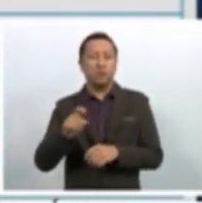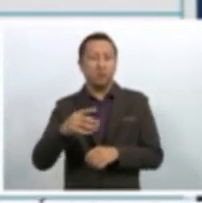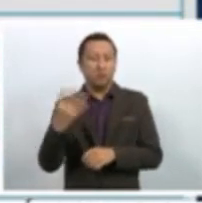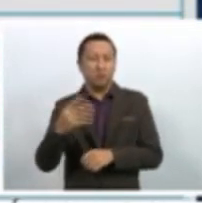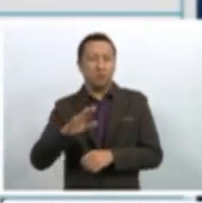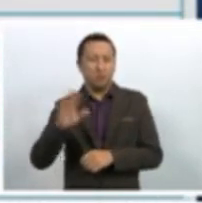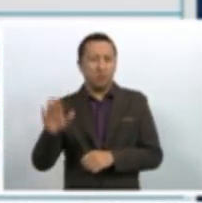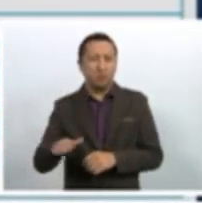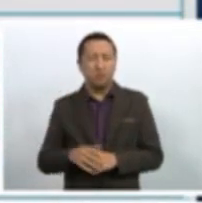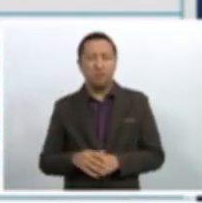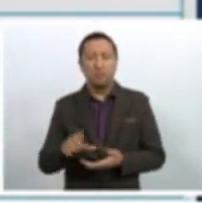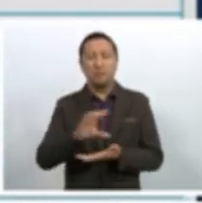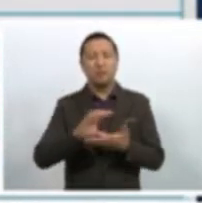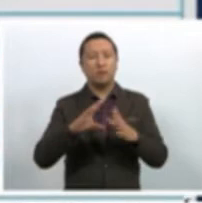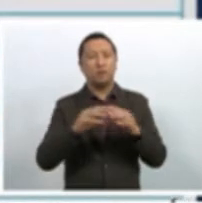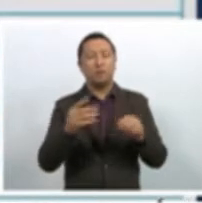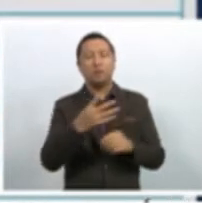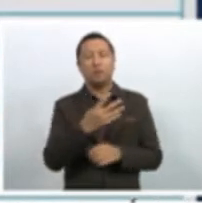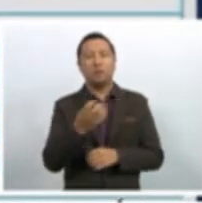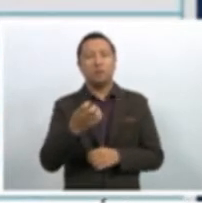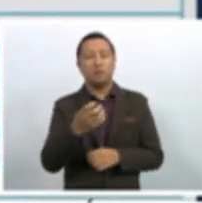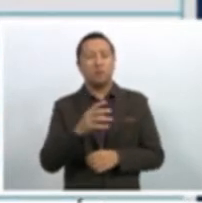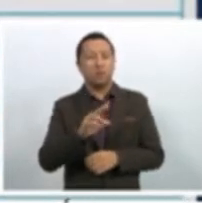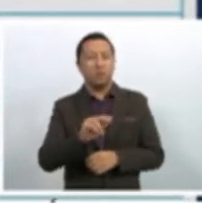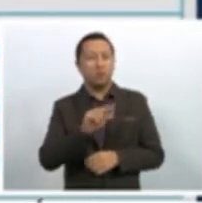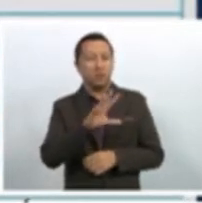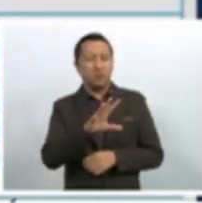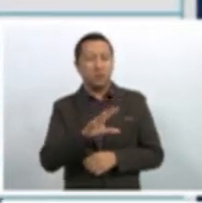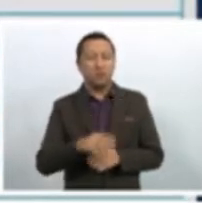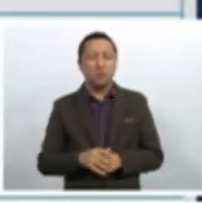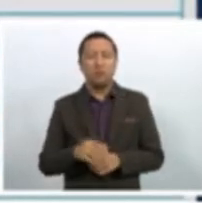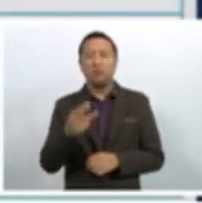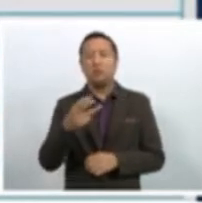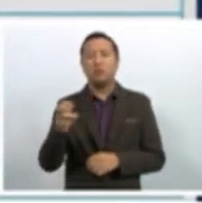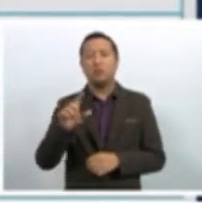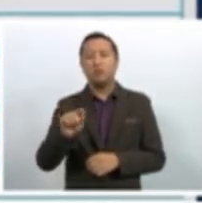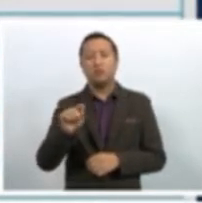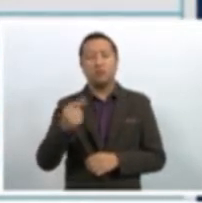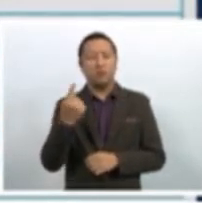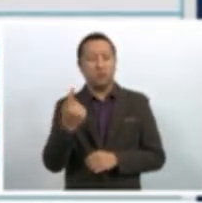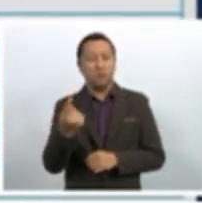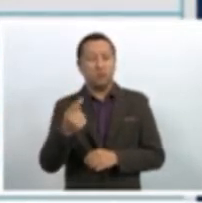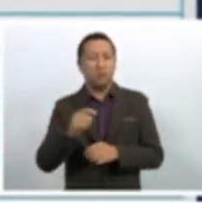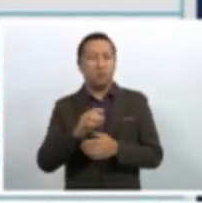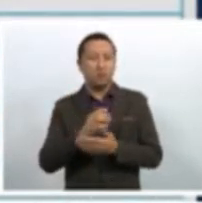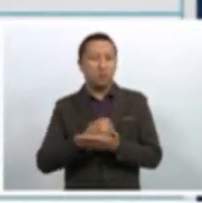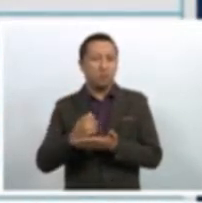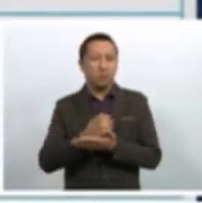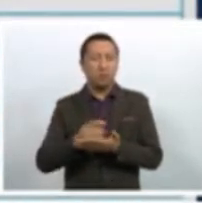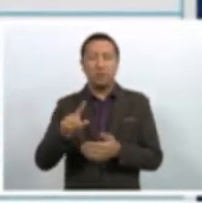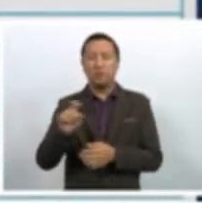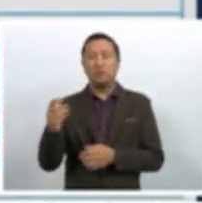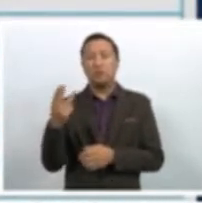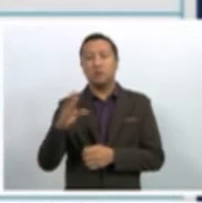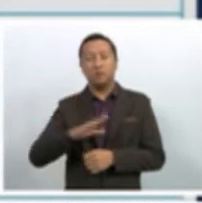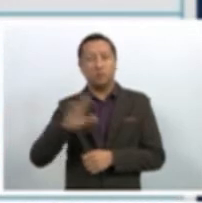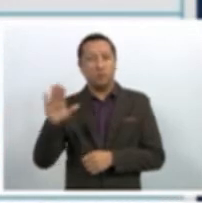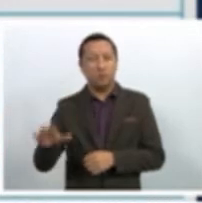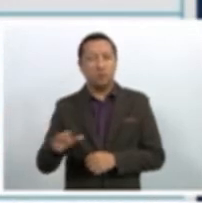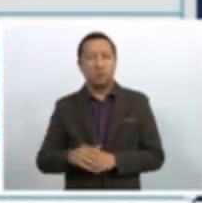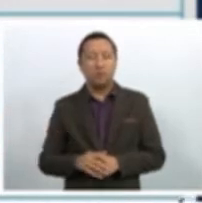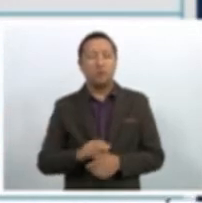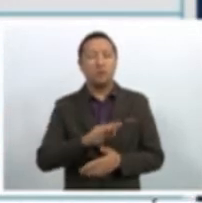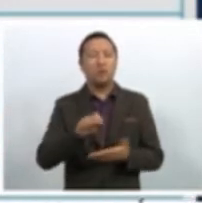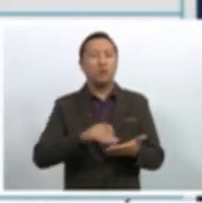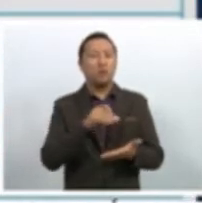se encuentra Cozumel con 485 casos acumulados, de los cuales 371 se han recuperado y 103 personas han muerto. En Felipe